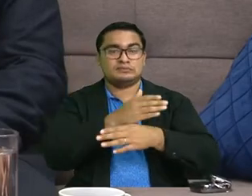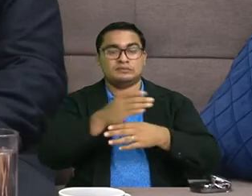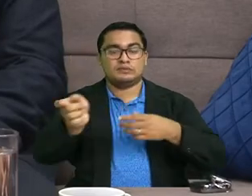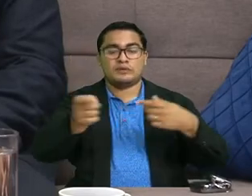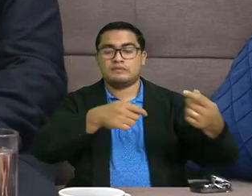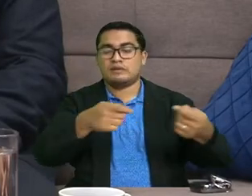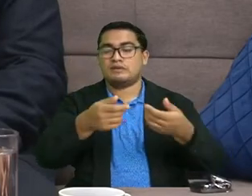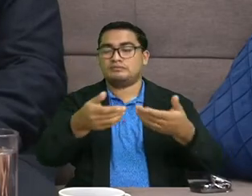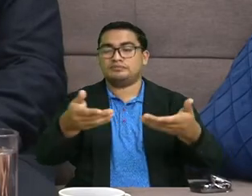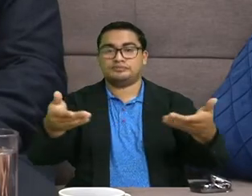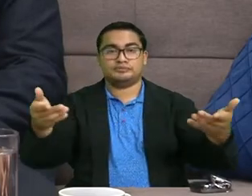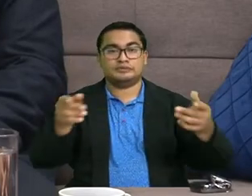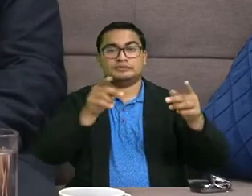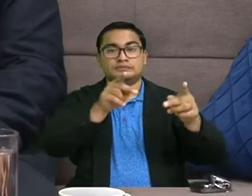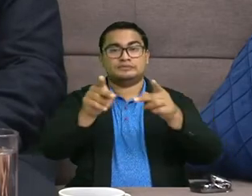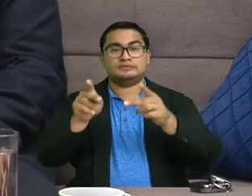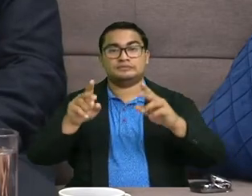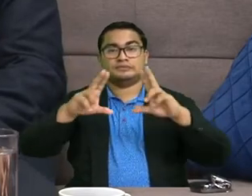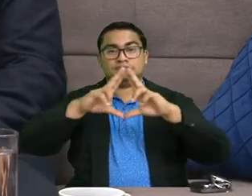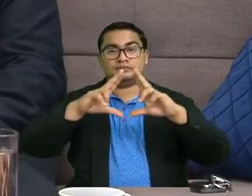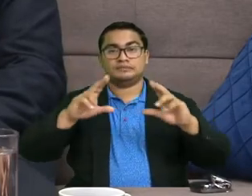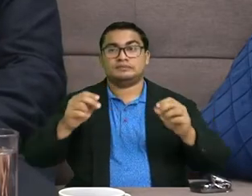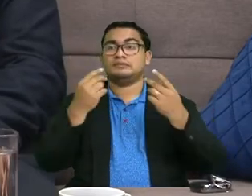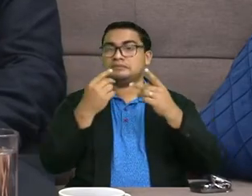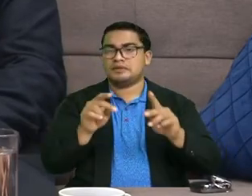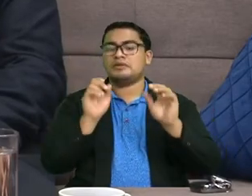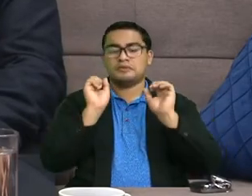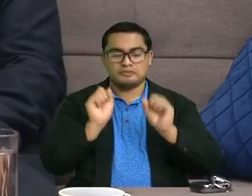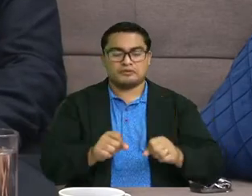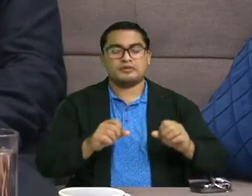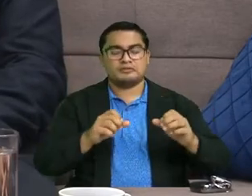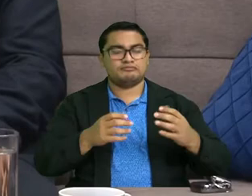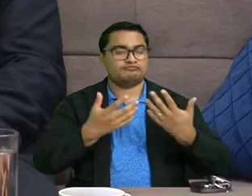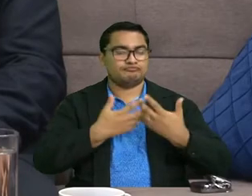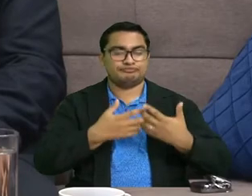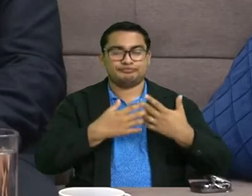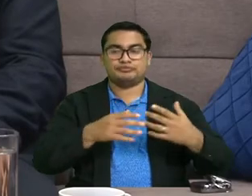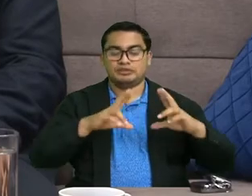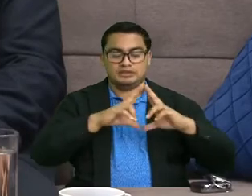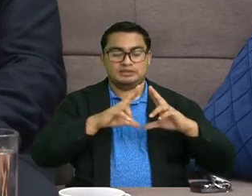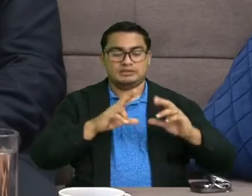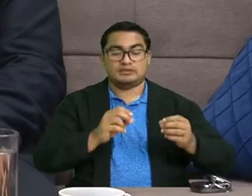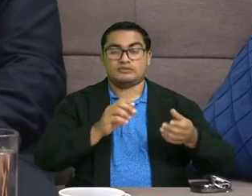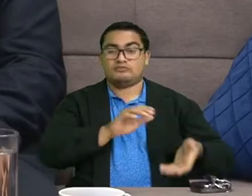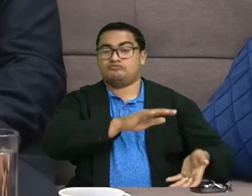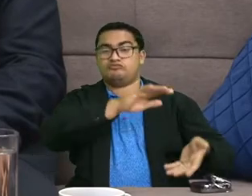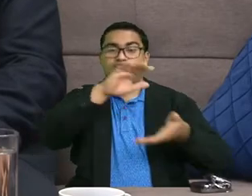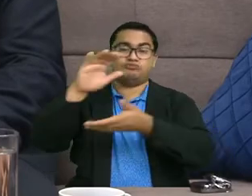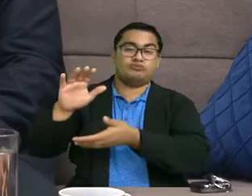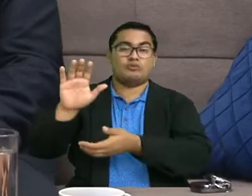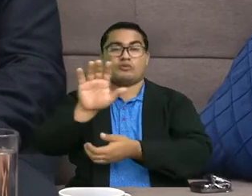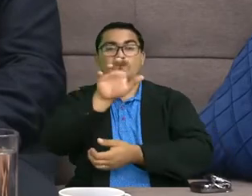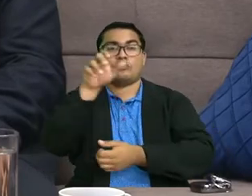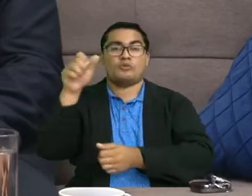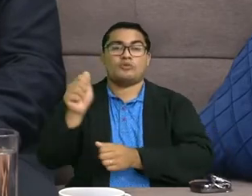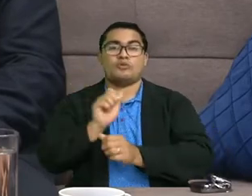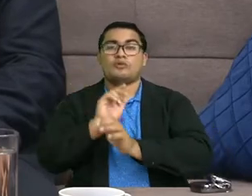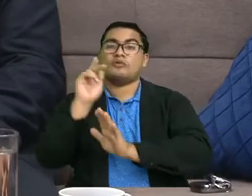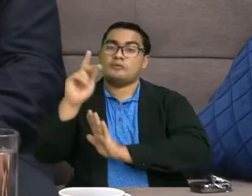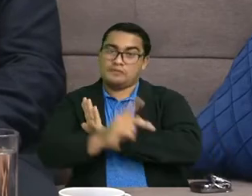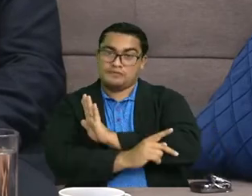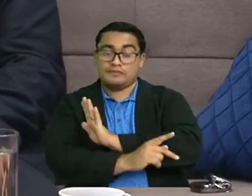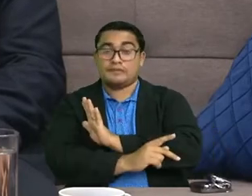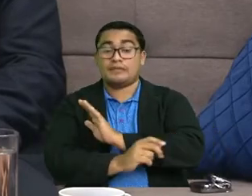ofreciendo al público nicaragüense, pero además con capacidad de exportación. Este año, con el lema Conectando hacia